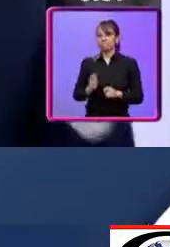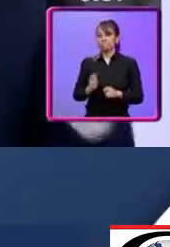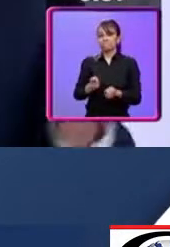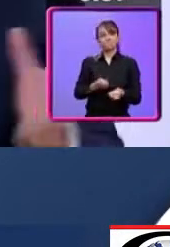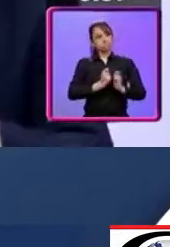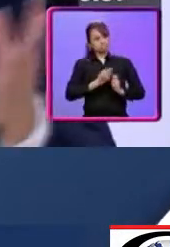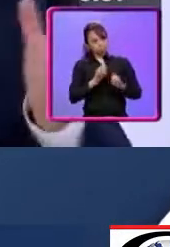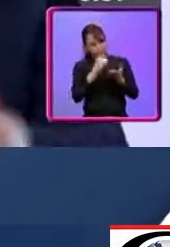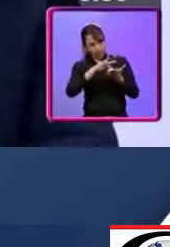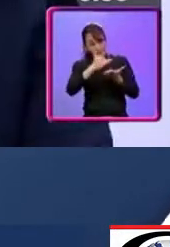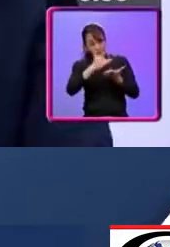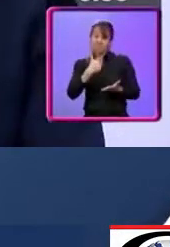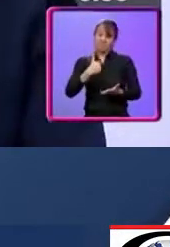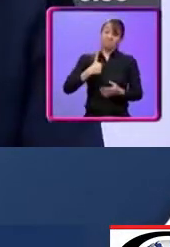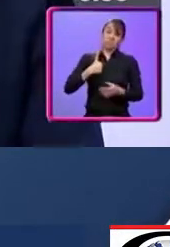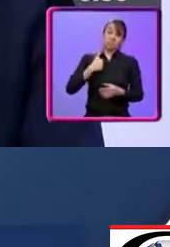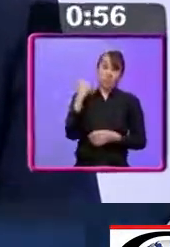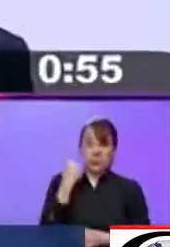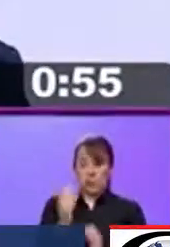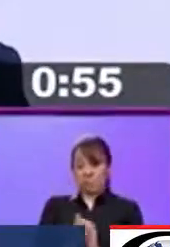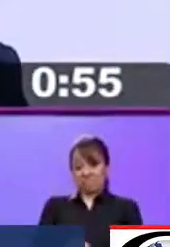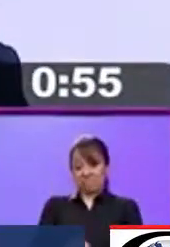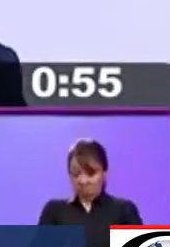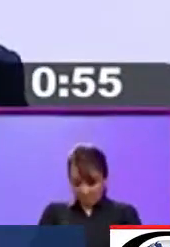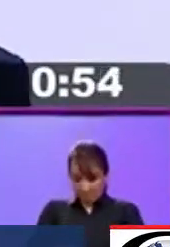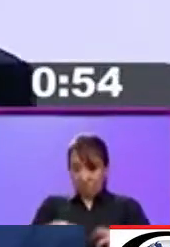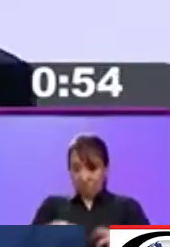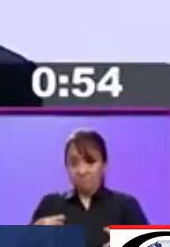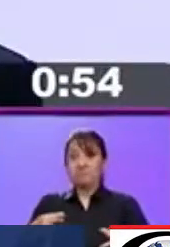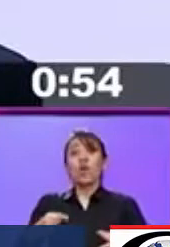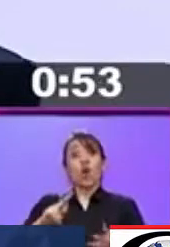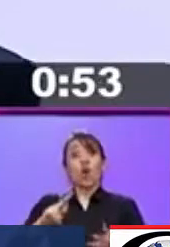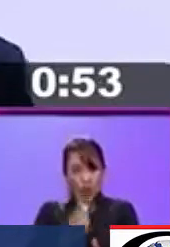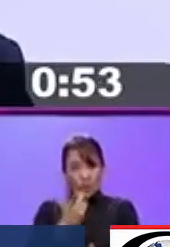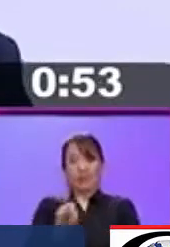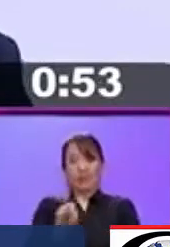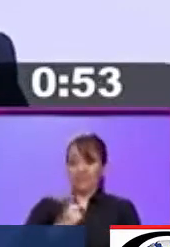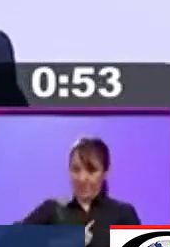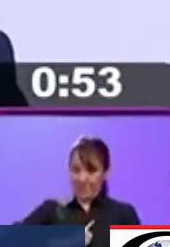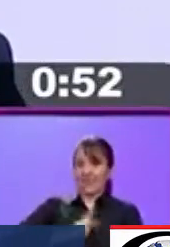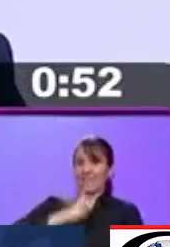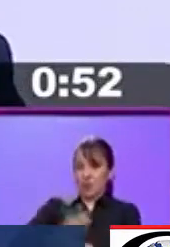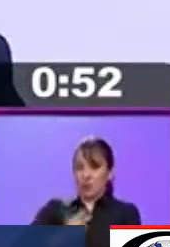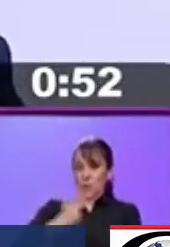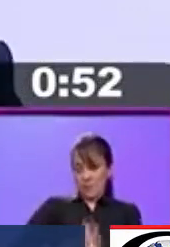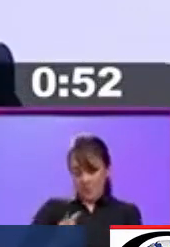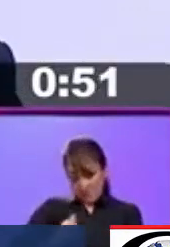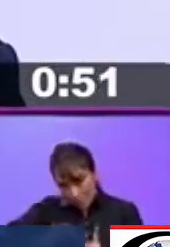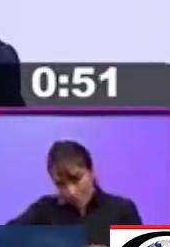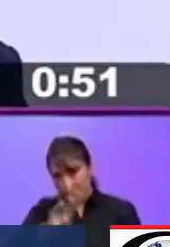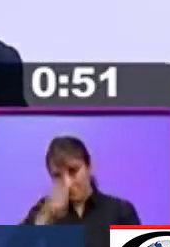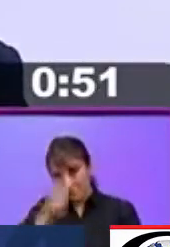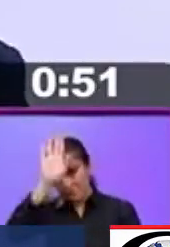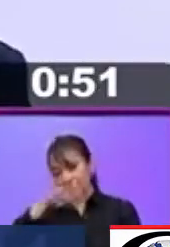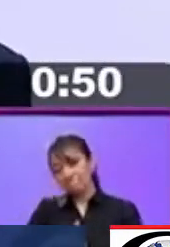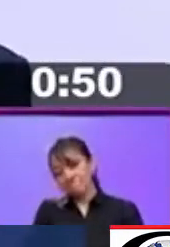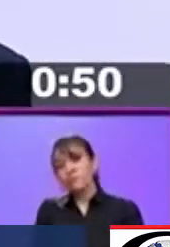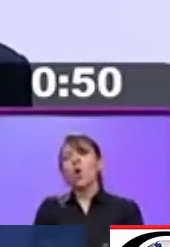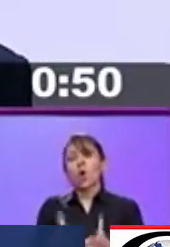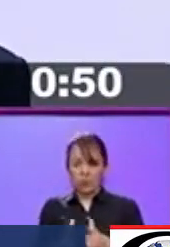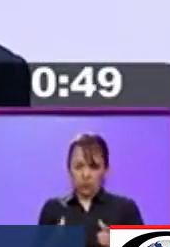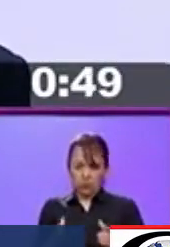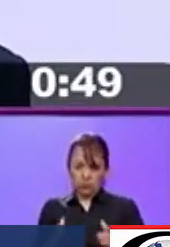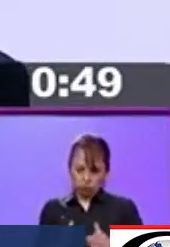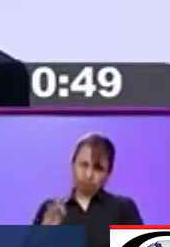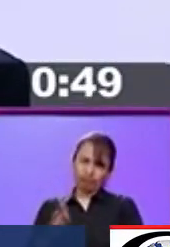partido socialdemócrata, a Morena un partido socialdemócrata, y nosotros sí nos consideramos de izquierda,